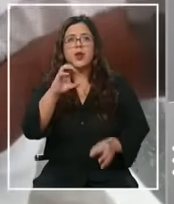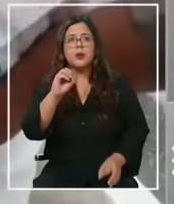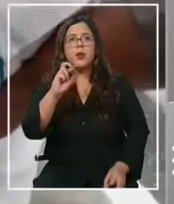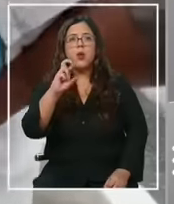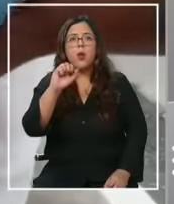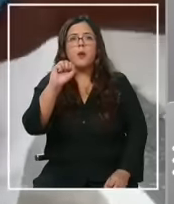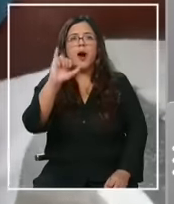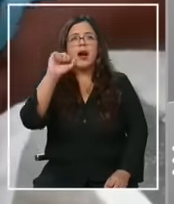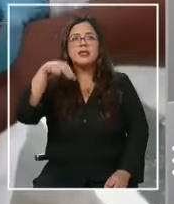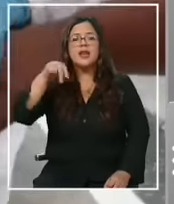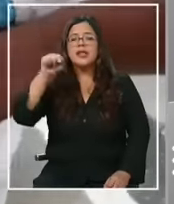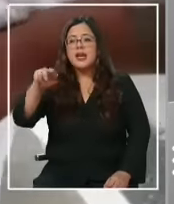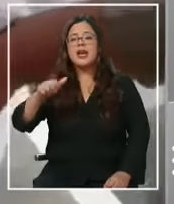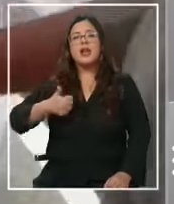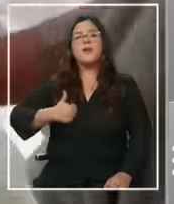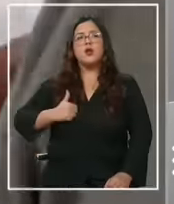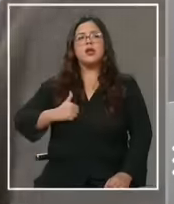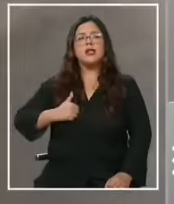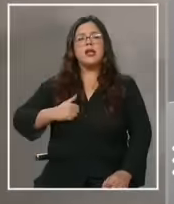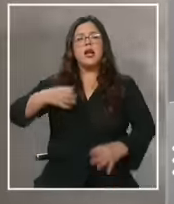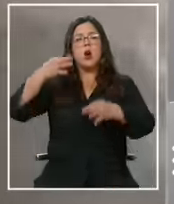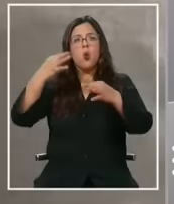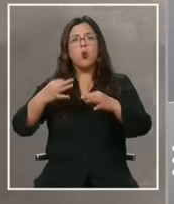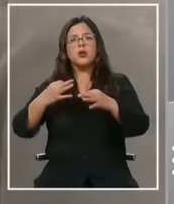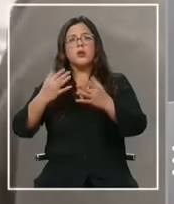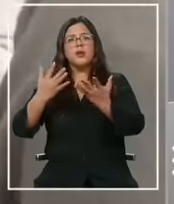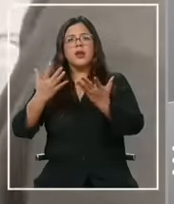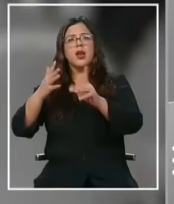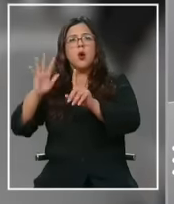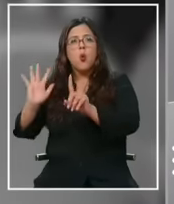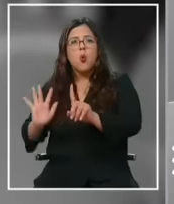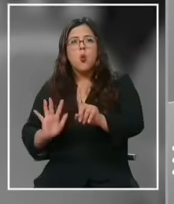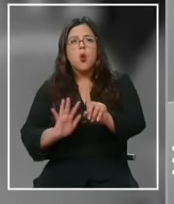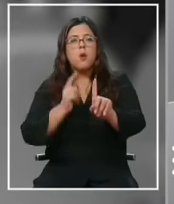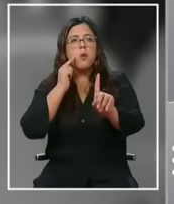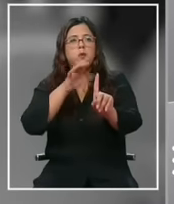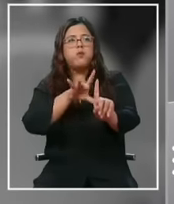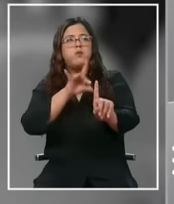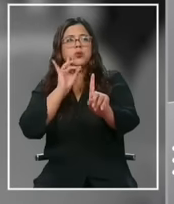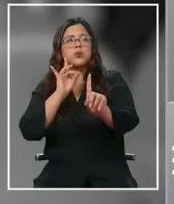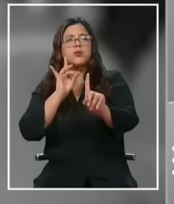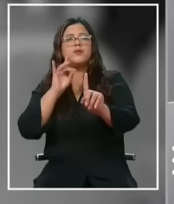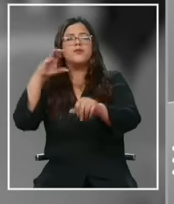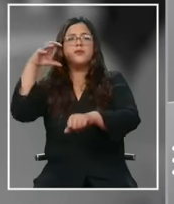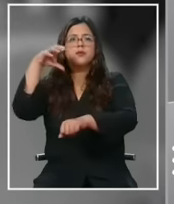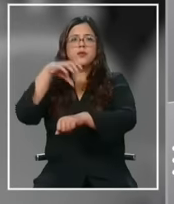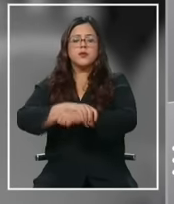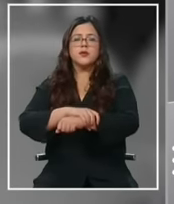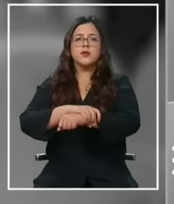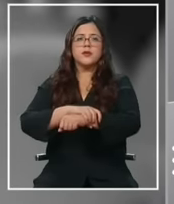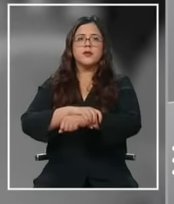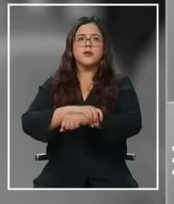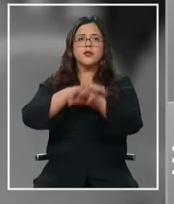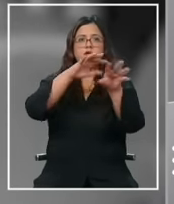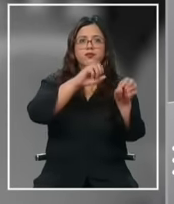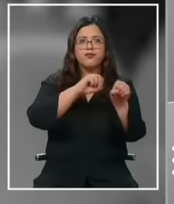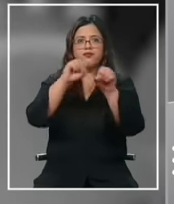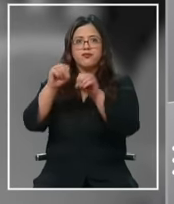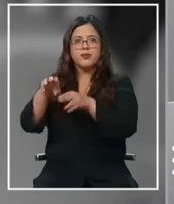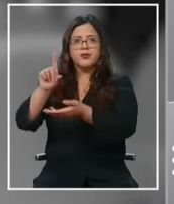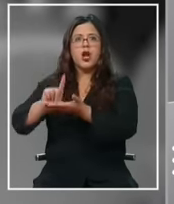transportes, la policía pues llega hasta él, lo identifica, le lee sus derechos y lo captura y lo traslada hasta ese